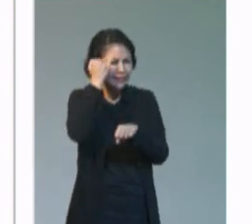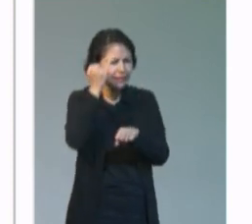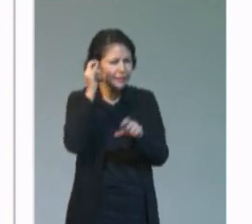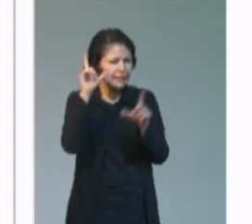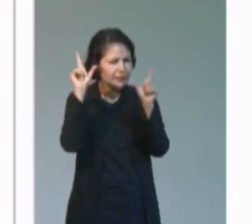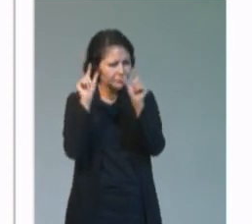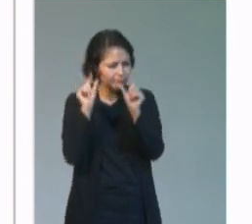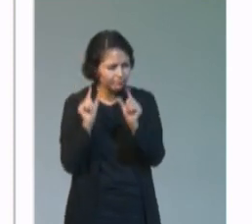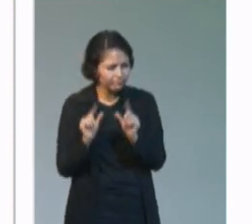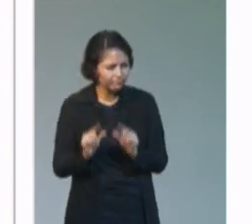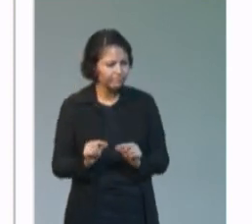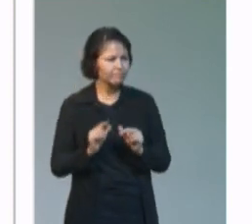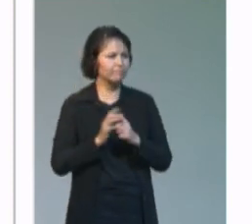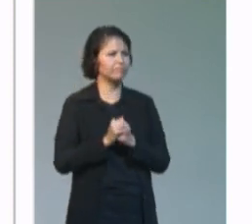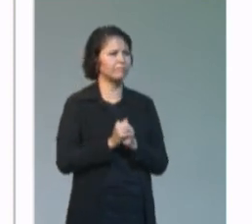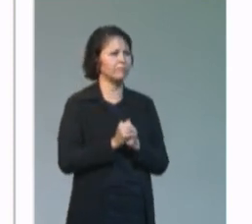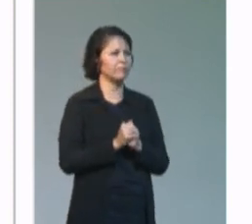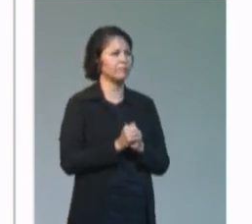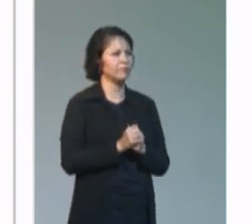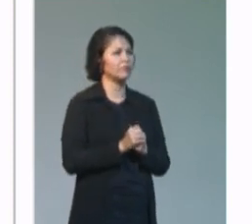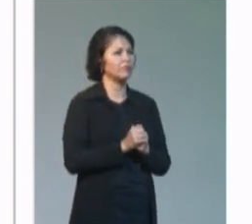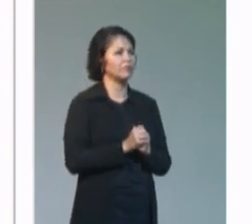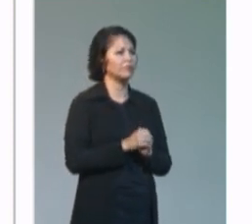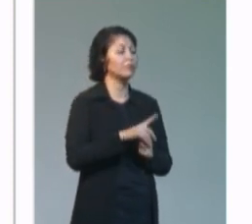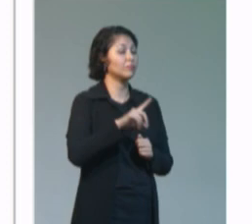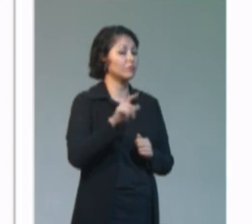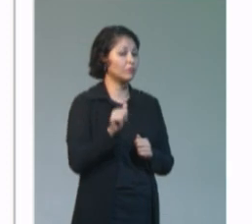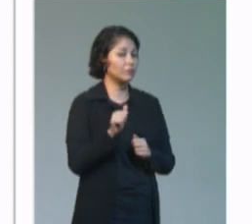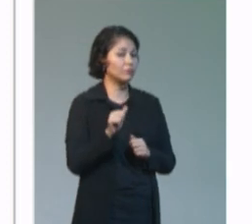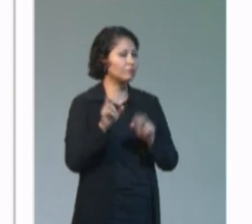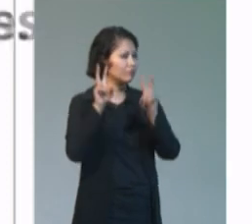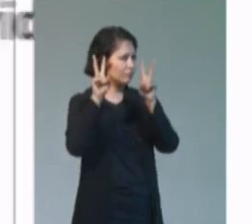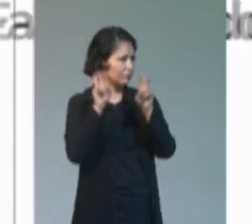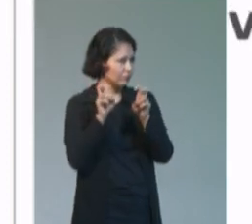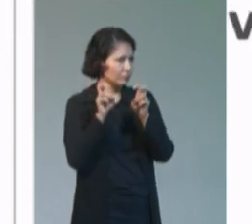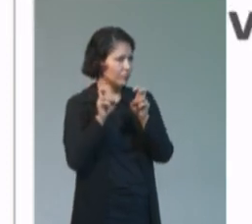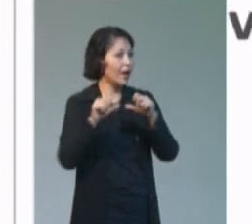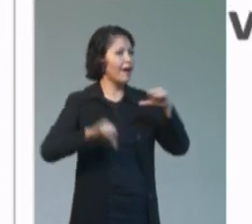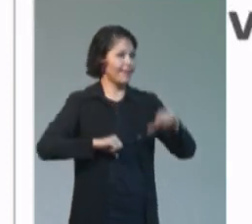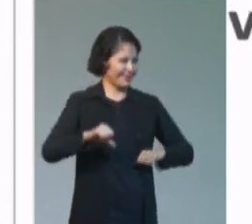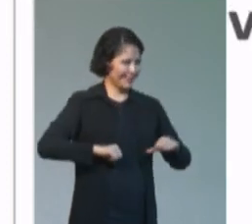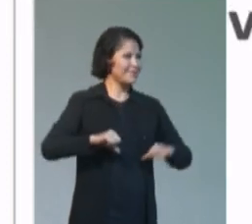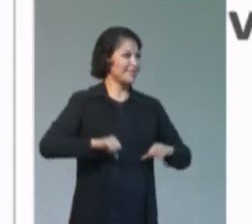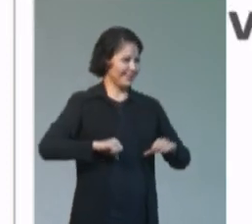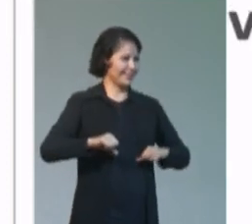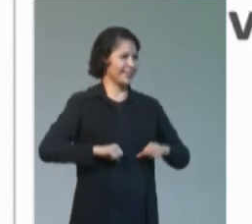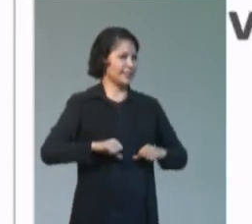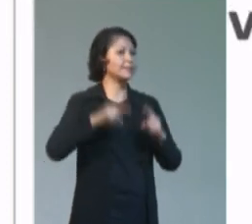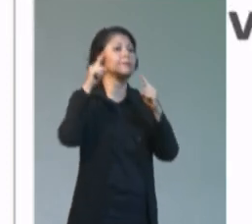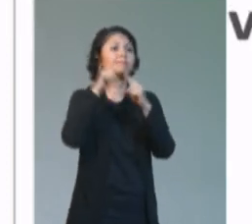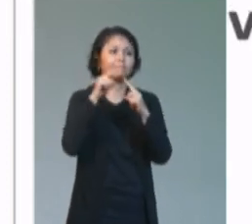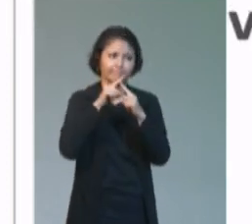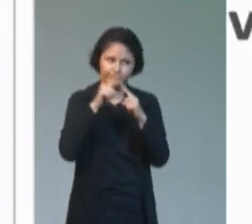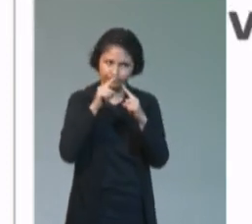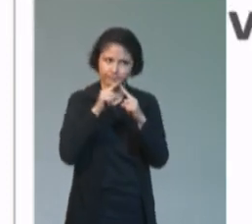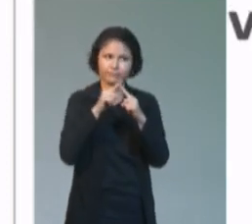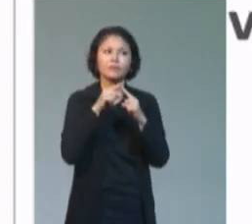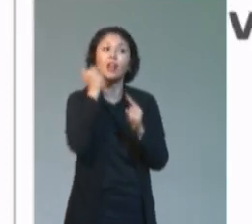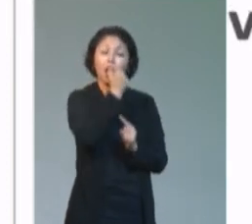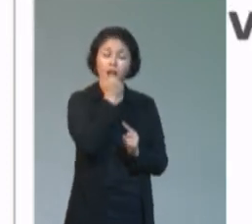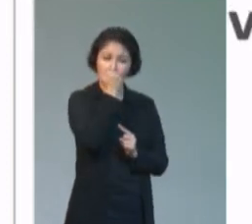significativos después creemos que debe incorporarse un tema de actividades qué tipo de tareas tiene que hacer